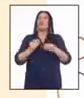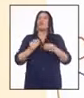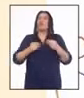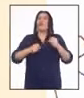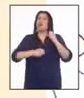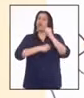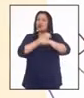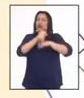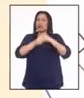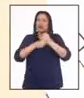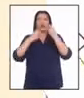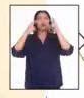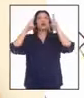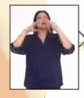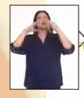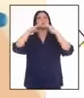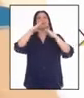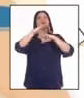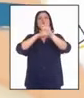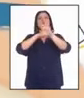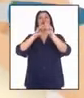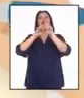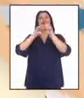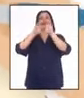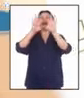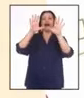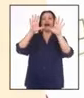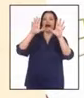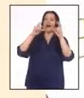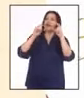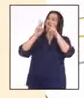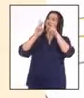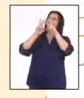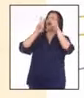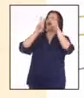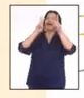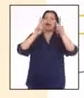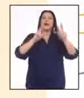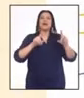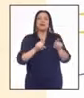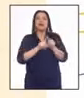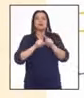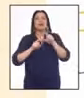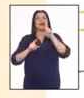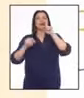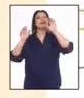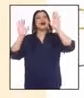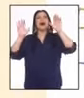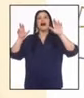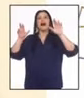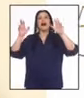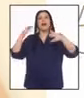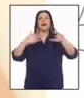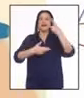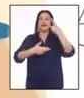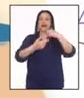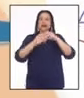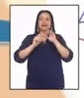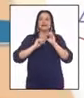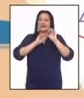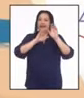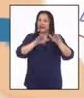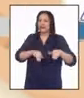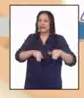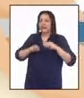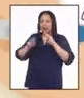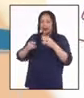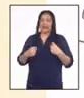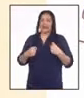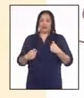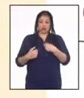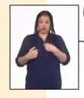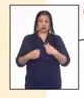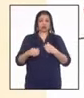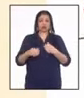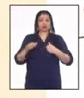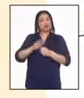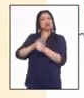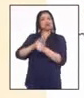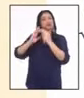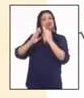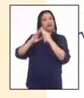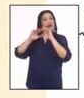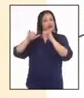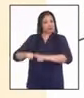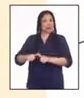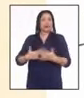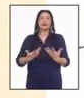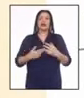nos deja ver la belleza natural. También vemos cómo las aves vuelven a nuestras playas. Y mientras nos quedamos en casa, la naturaleza